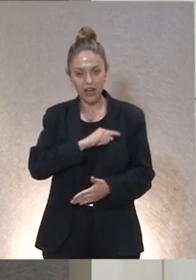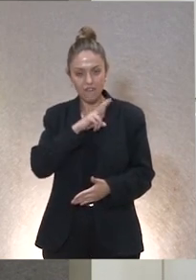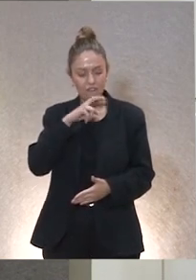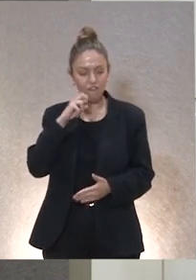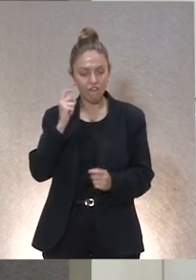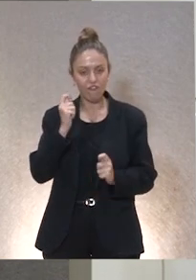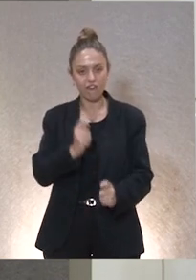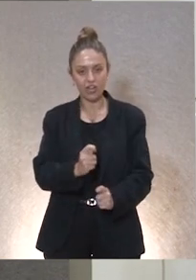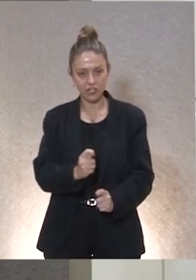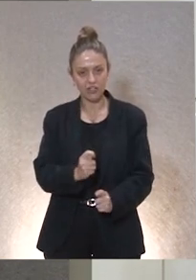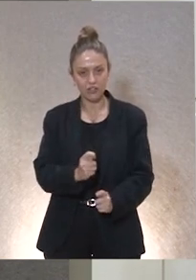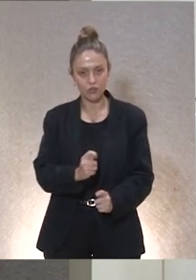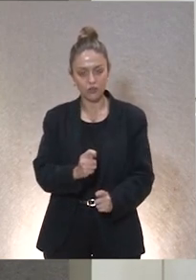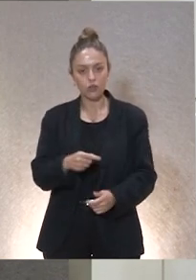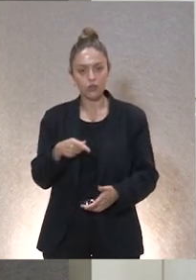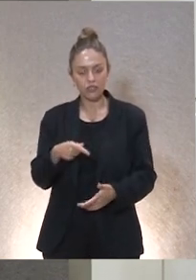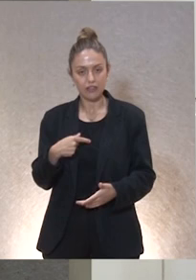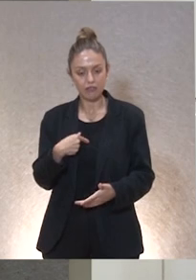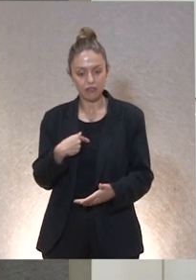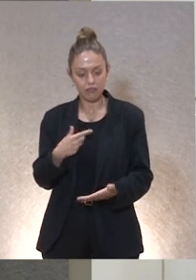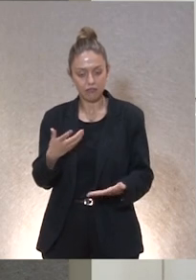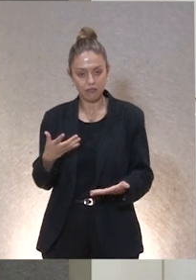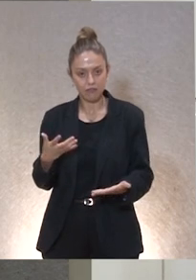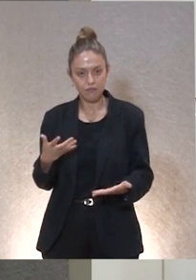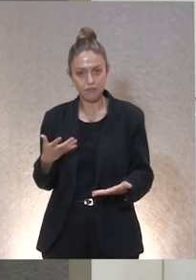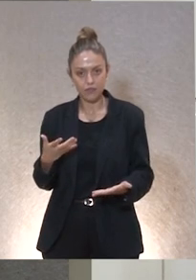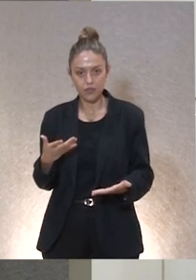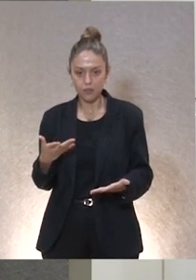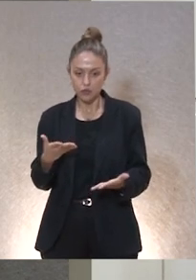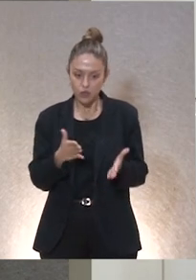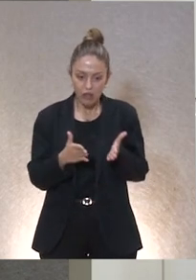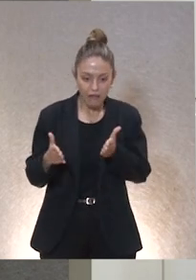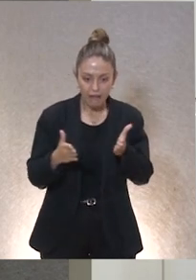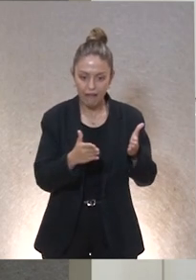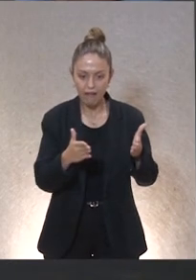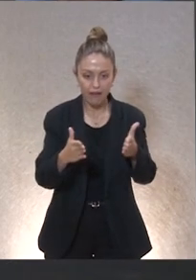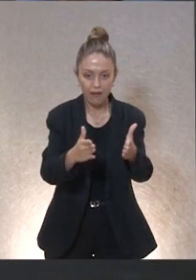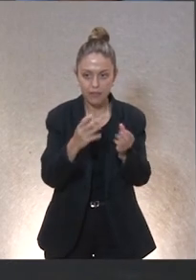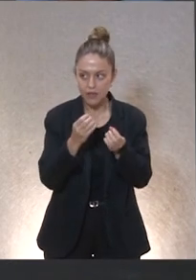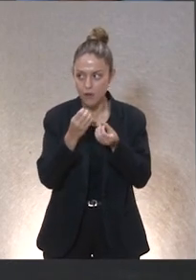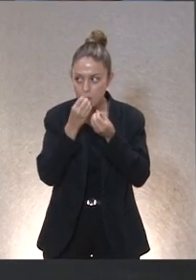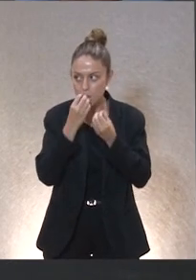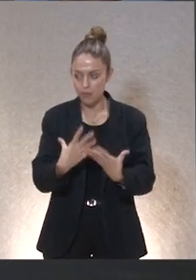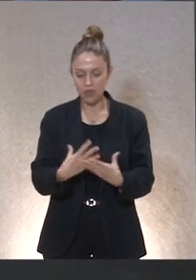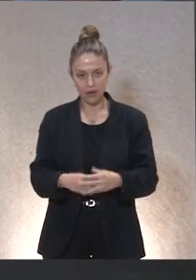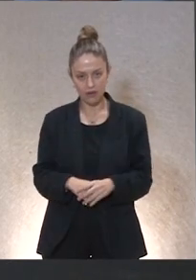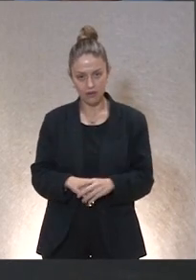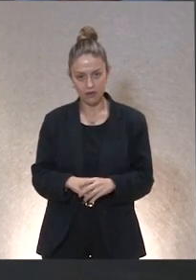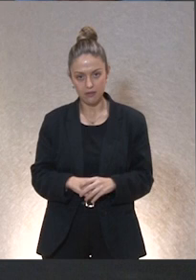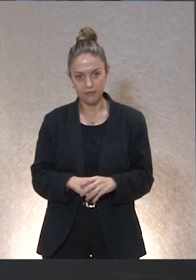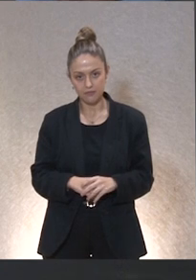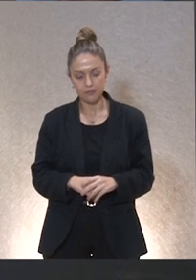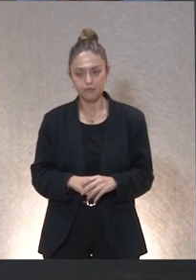surr da un impulso de que de que vamos por el buen camino Muy bien no un momento un